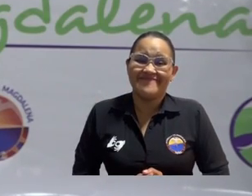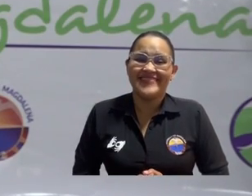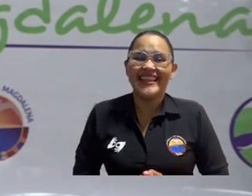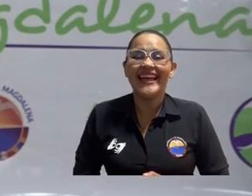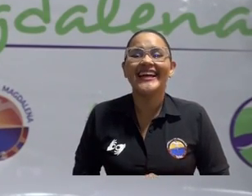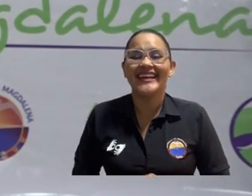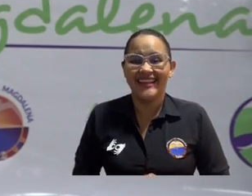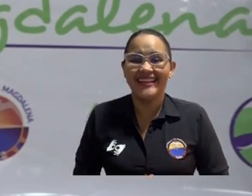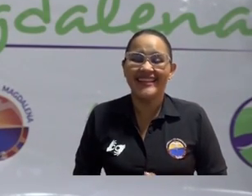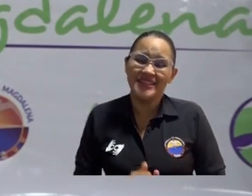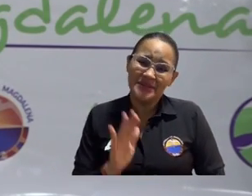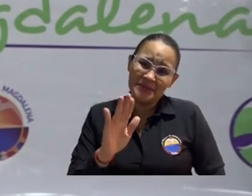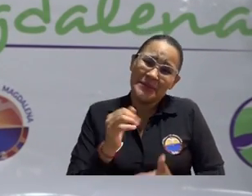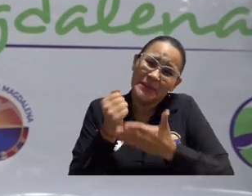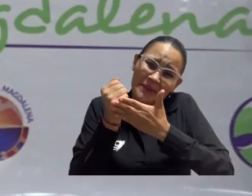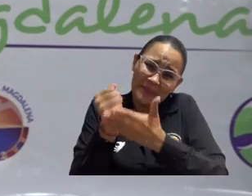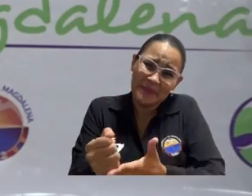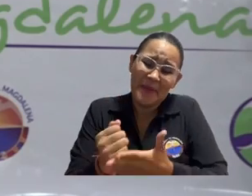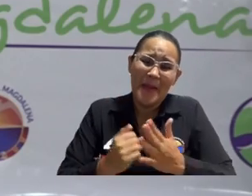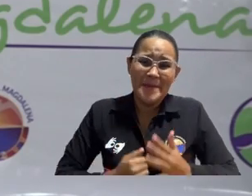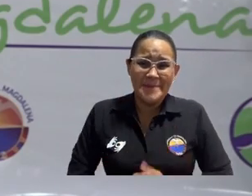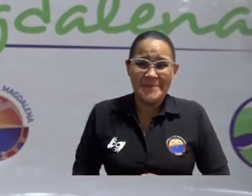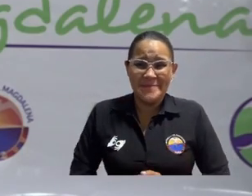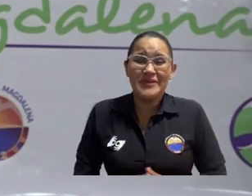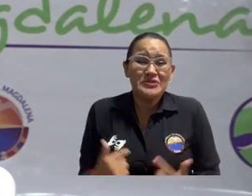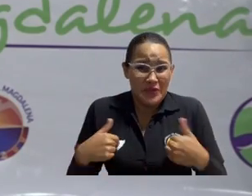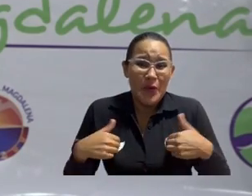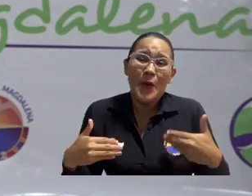por tener... esa